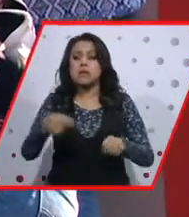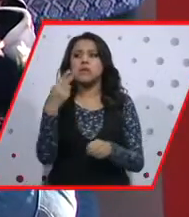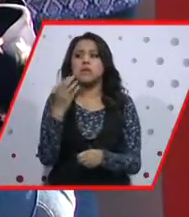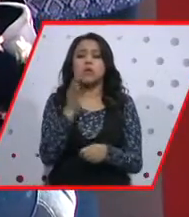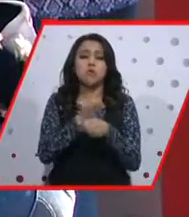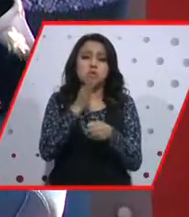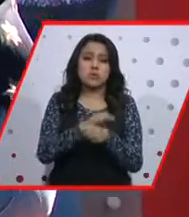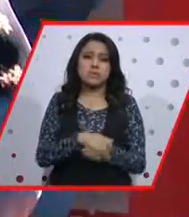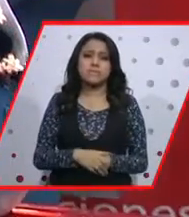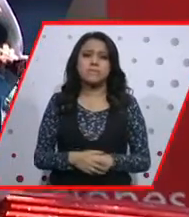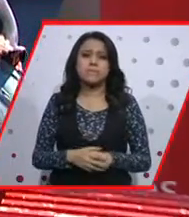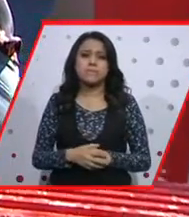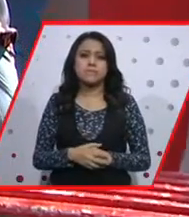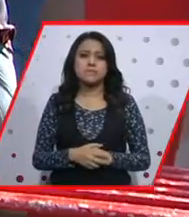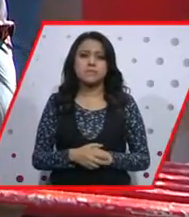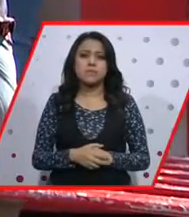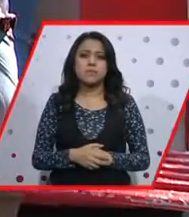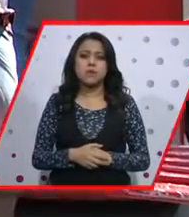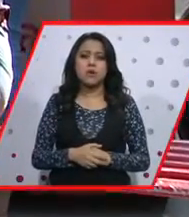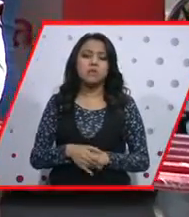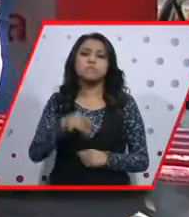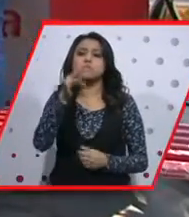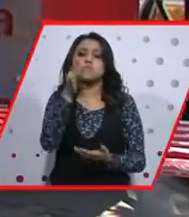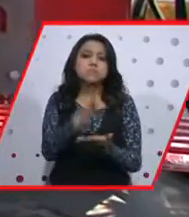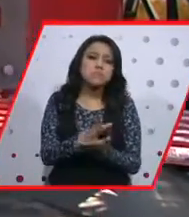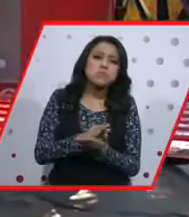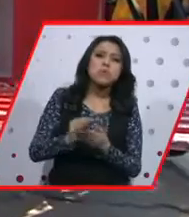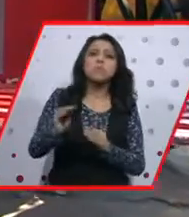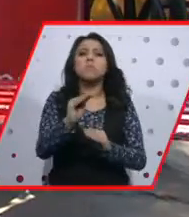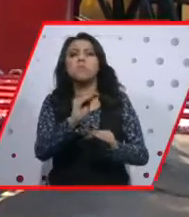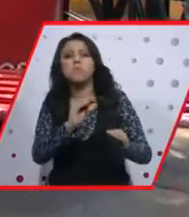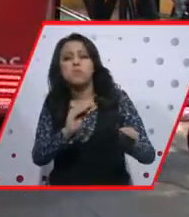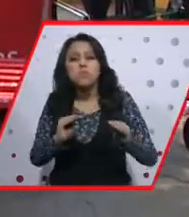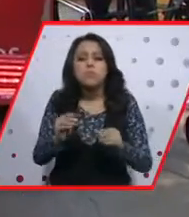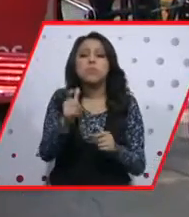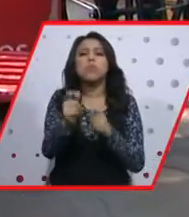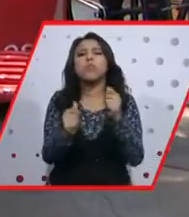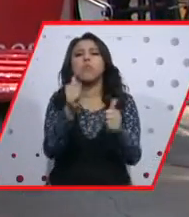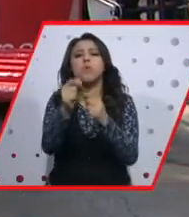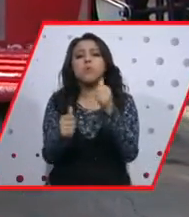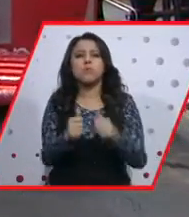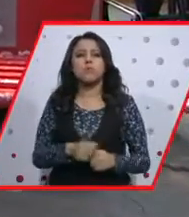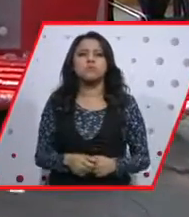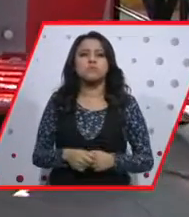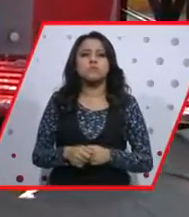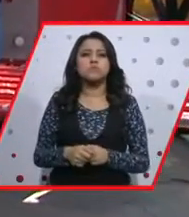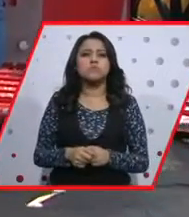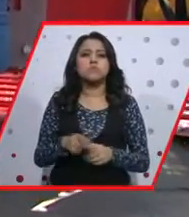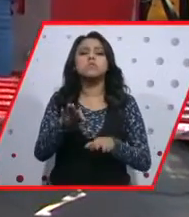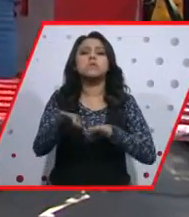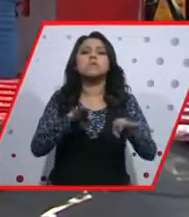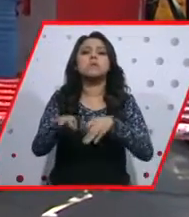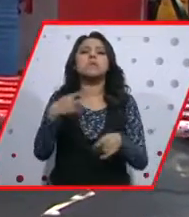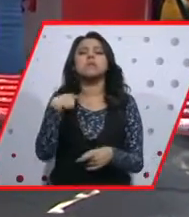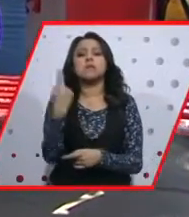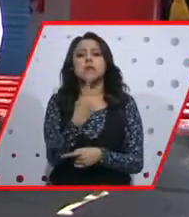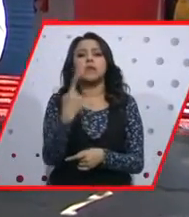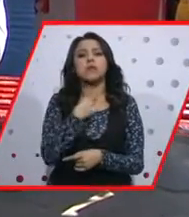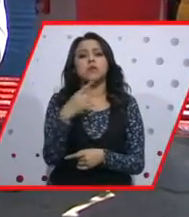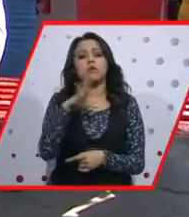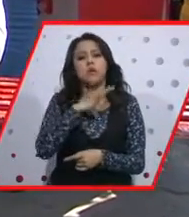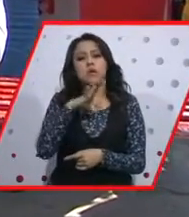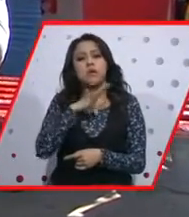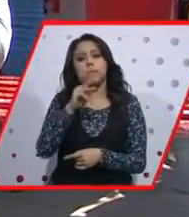mamá pues trabaja, ¿no? Yo ahorita no trabajo y me siento... ¿Qué trabaja tu mamá? Es vendedor ambulante.